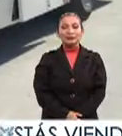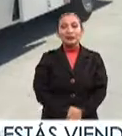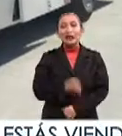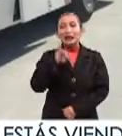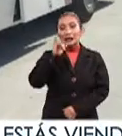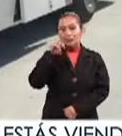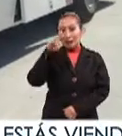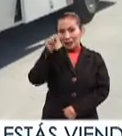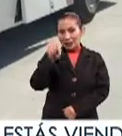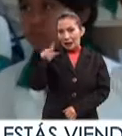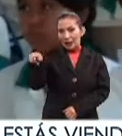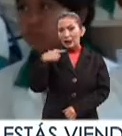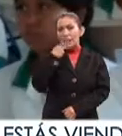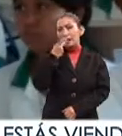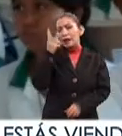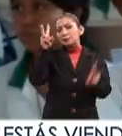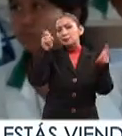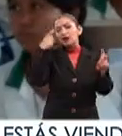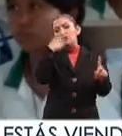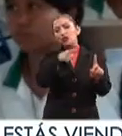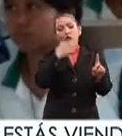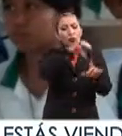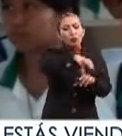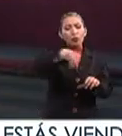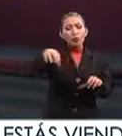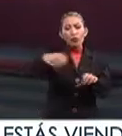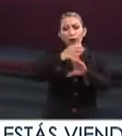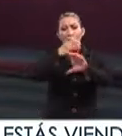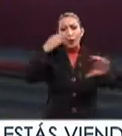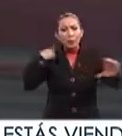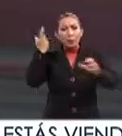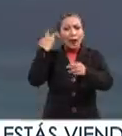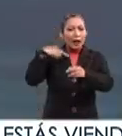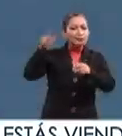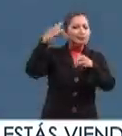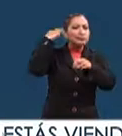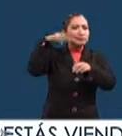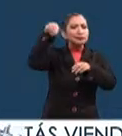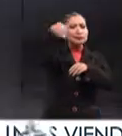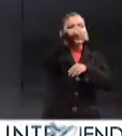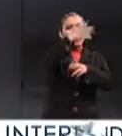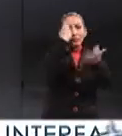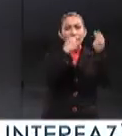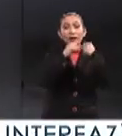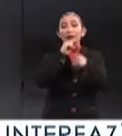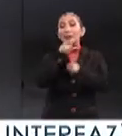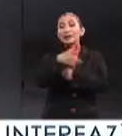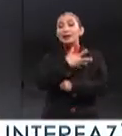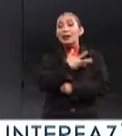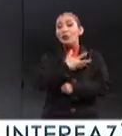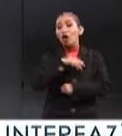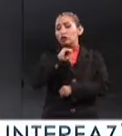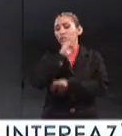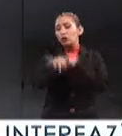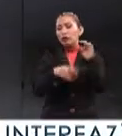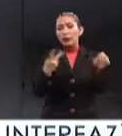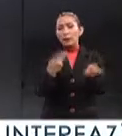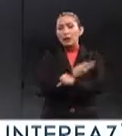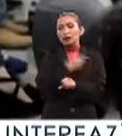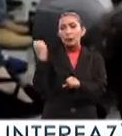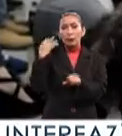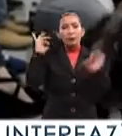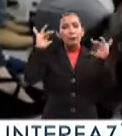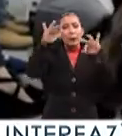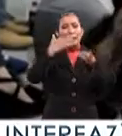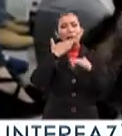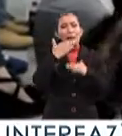Instituto Politécnico Nacional nos hablará sobre sus unidades móviles de aprendizaje. Y también te tenemos todos los detalles del Foro